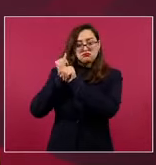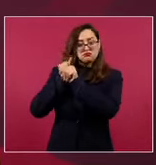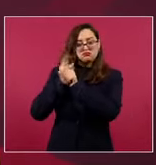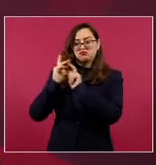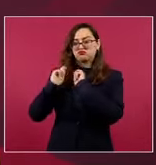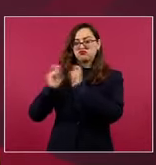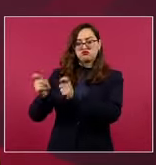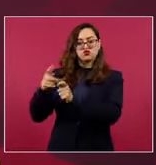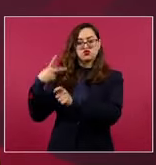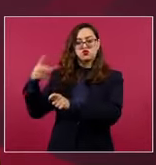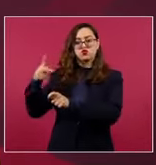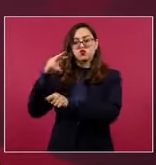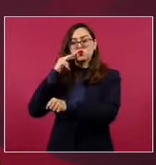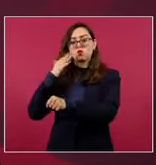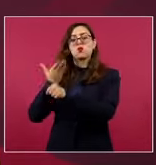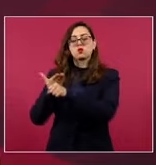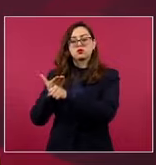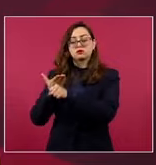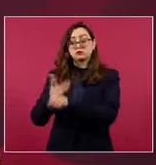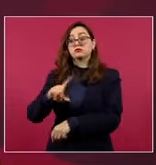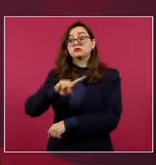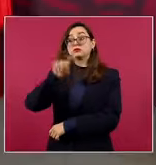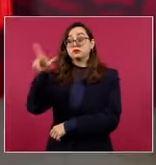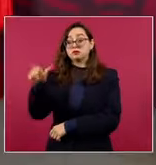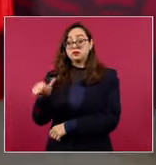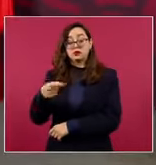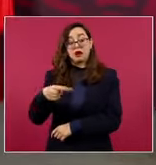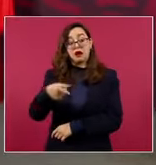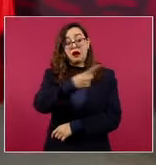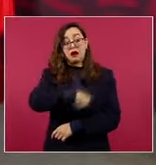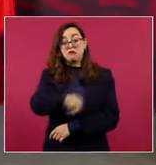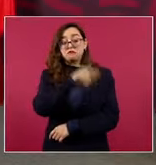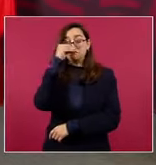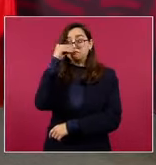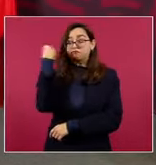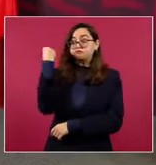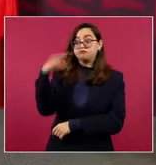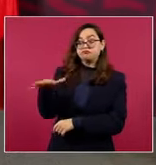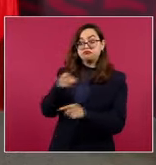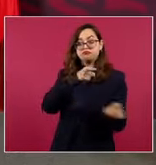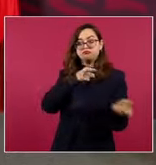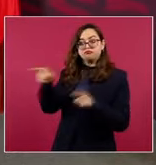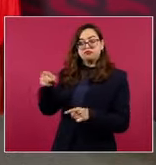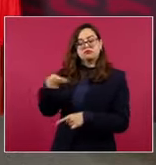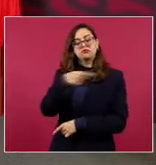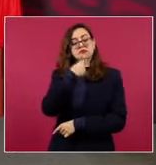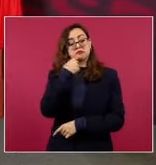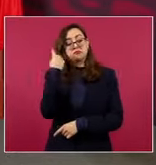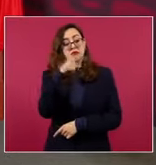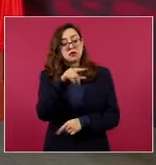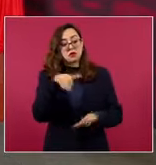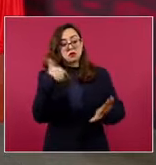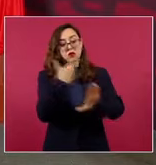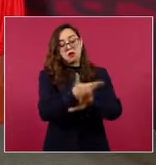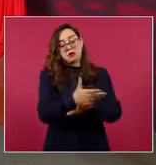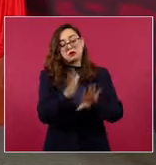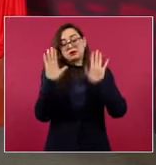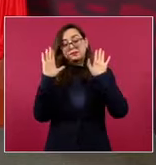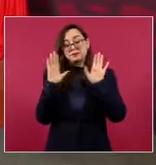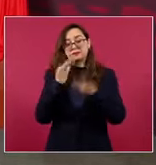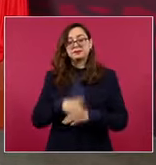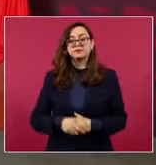y luego a las instancias que se considere. Había mencionado, se lo preguntaba porque